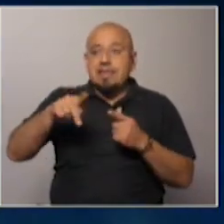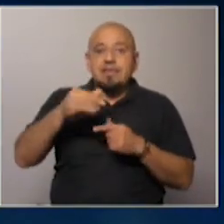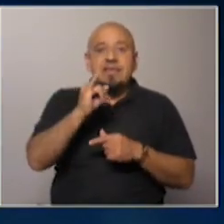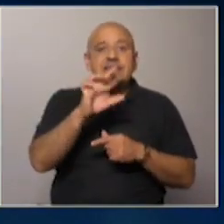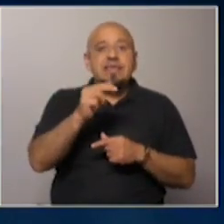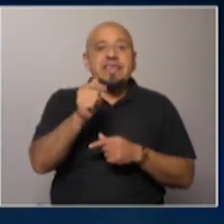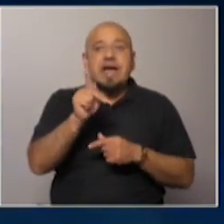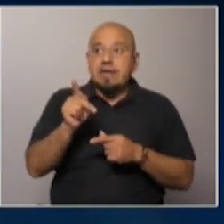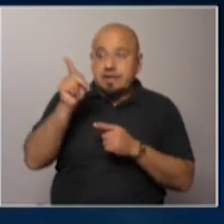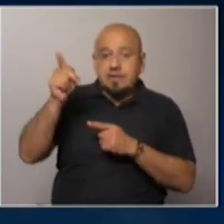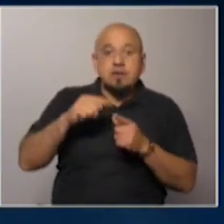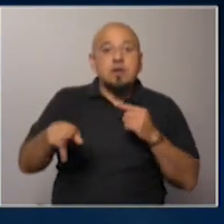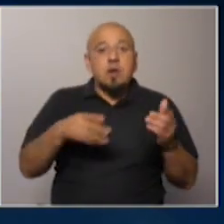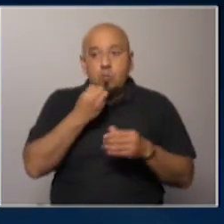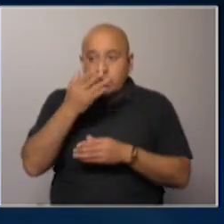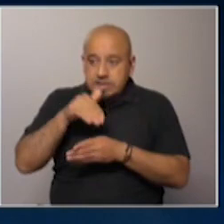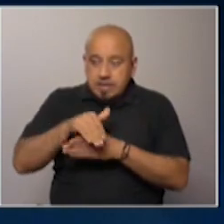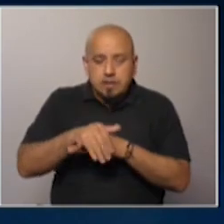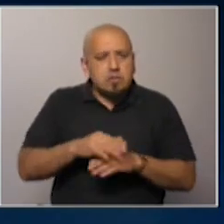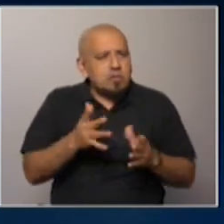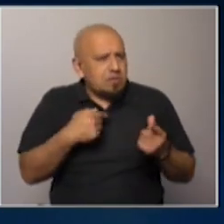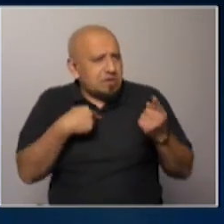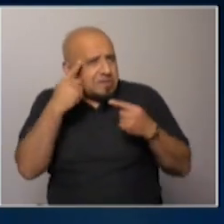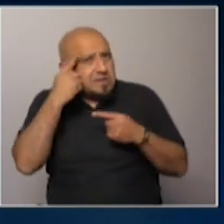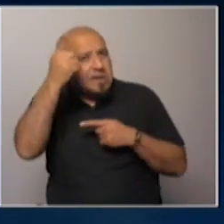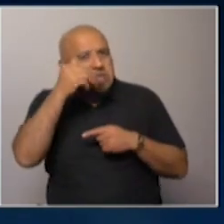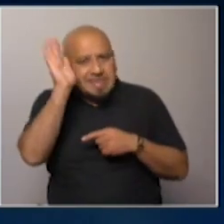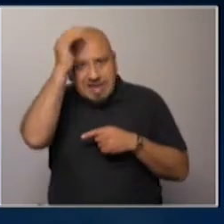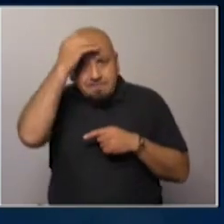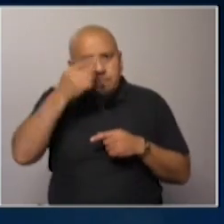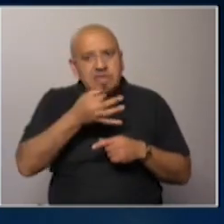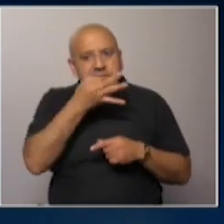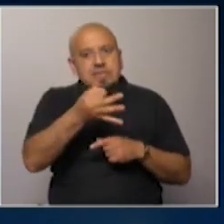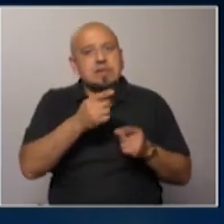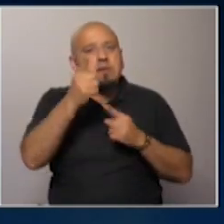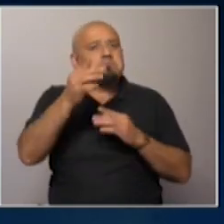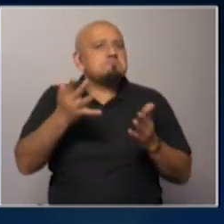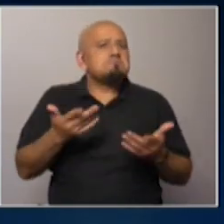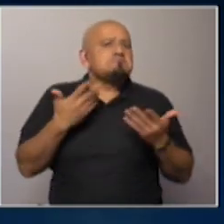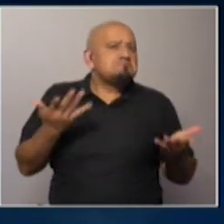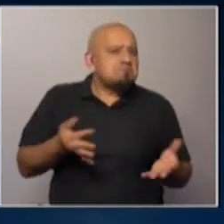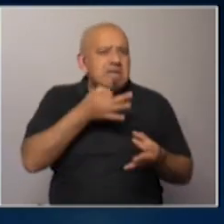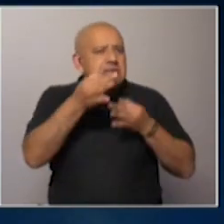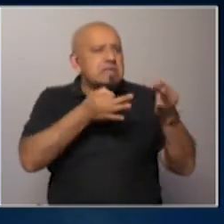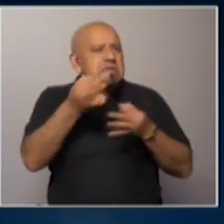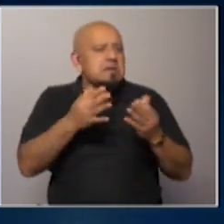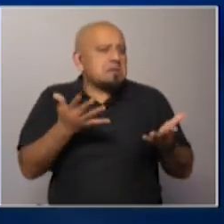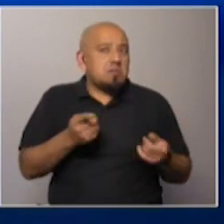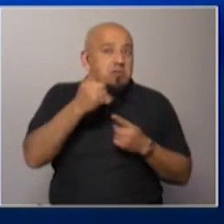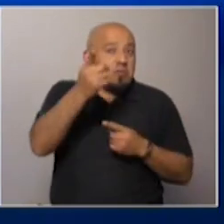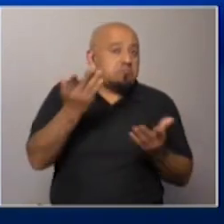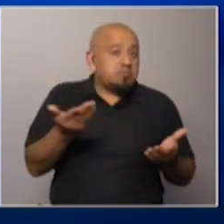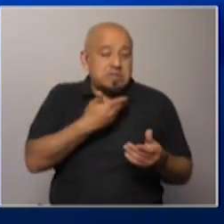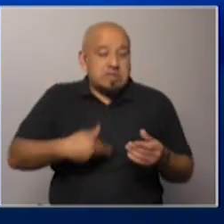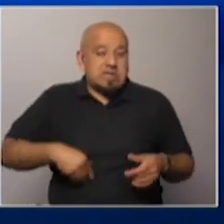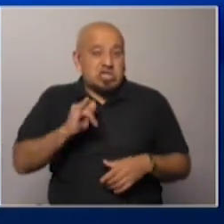bienvenida que tal muy buenas tardes martín cómo hay que tomar esos anuncios como el discurso políticamente correcto y un mandatario que está